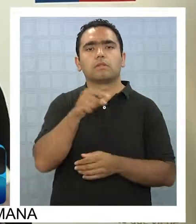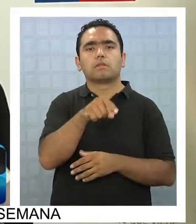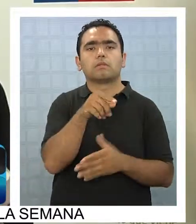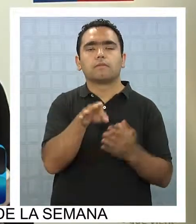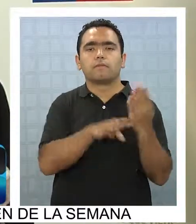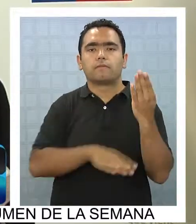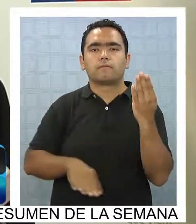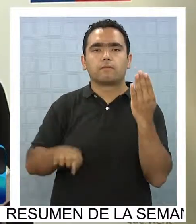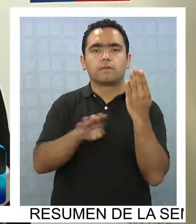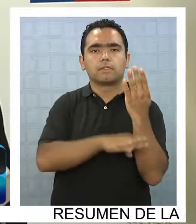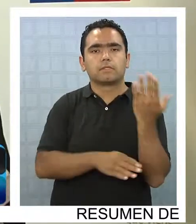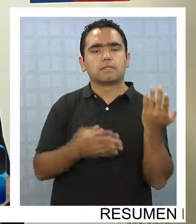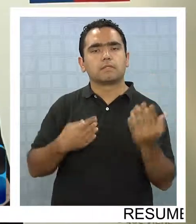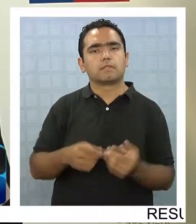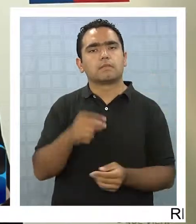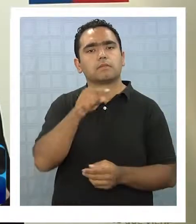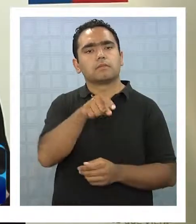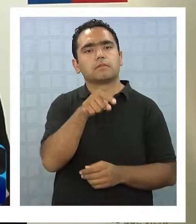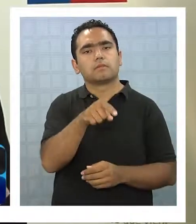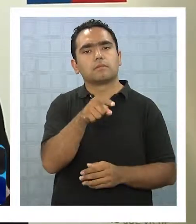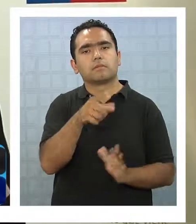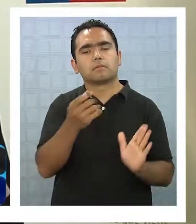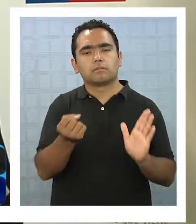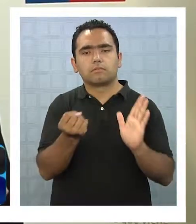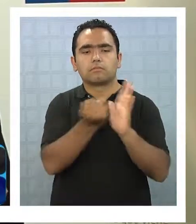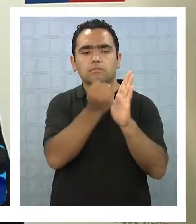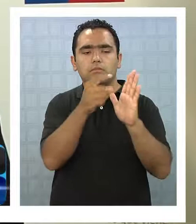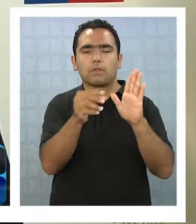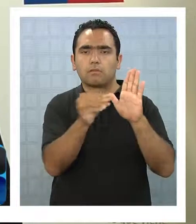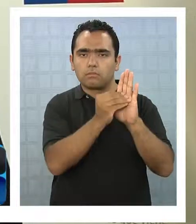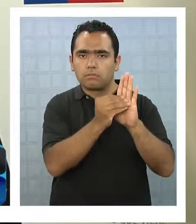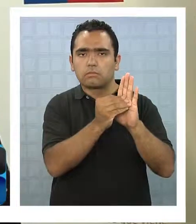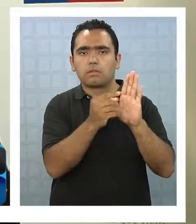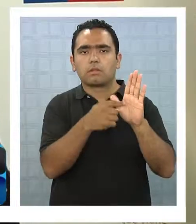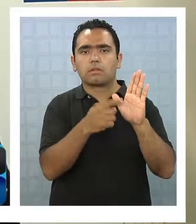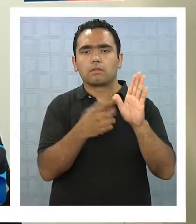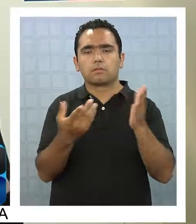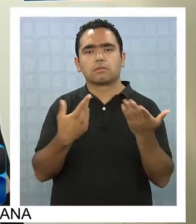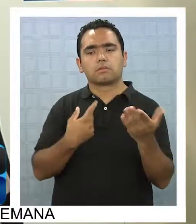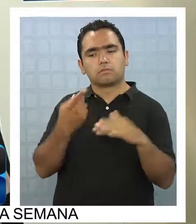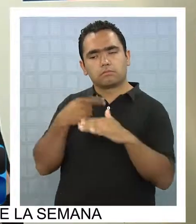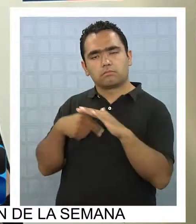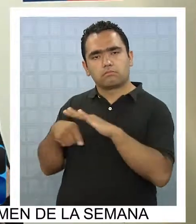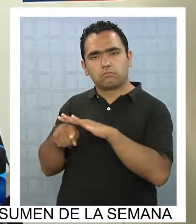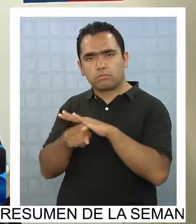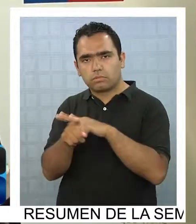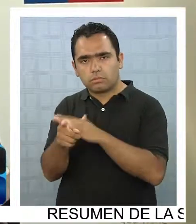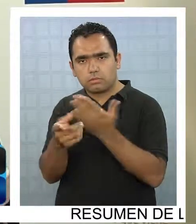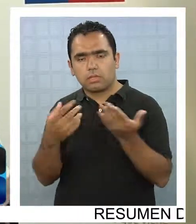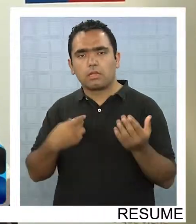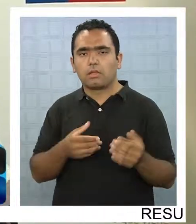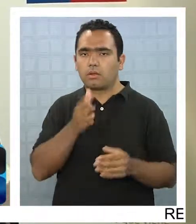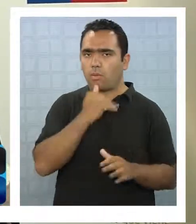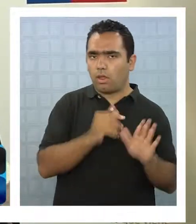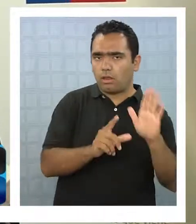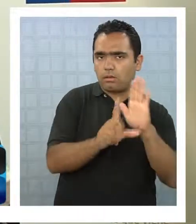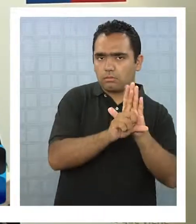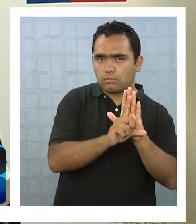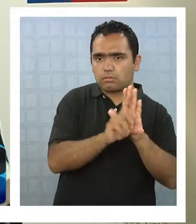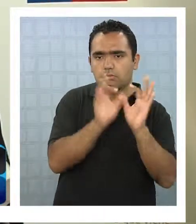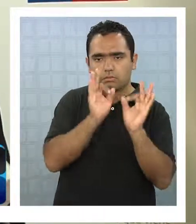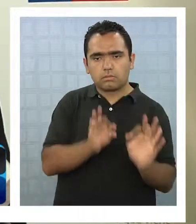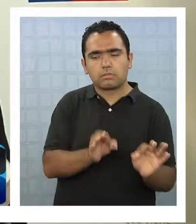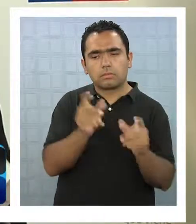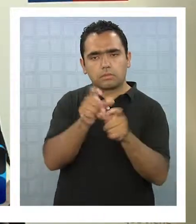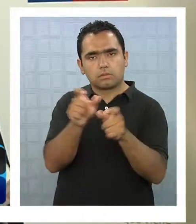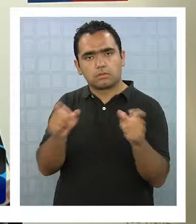básicamente está tipificado en nuestro Código Penal como el que promueve o facilita la entrada ilegal de personas que no